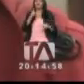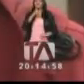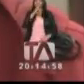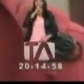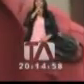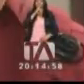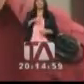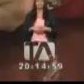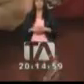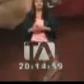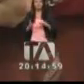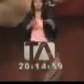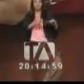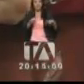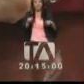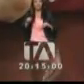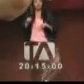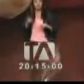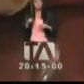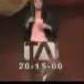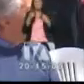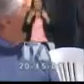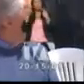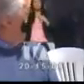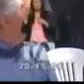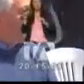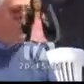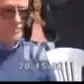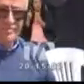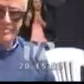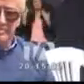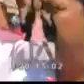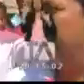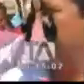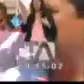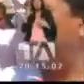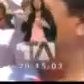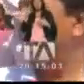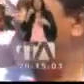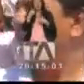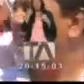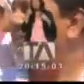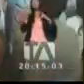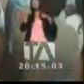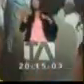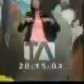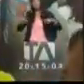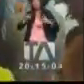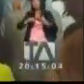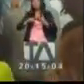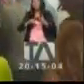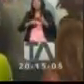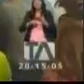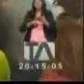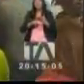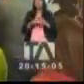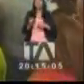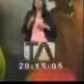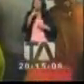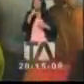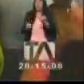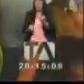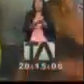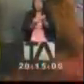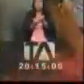Mientras, Unidad Popular se reunirá este sábado 4 de marzo para tomar una decisión orgánica. Los ex MPD dejan claro que no apoyarán